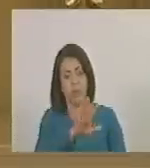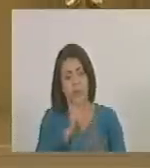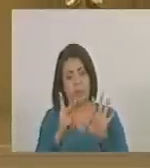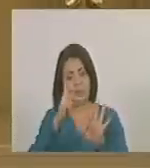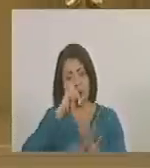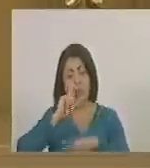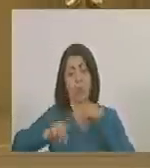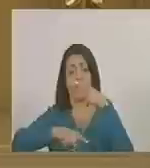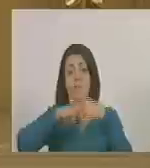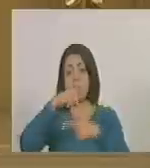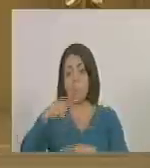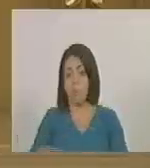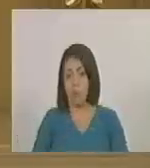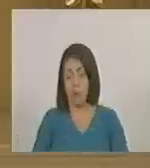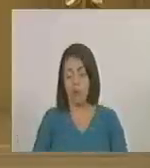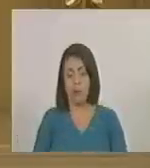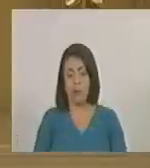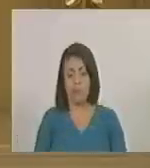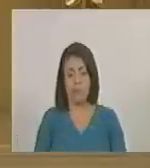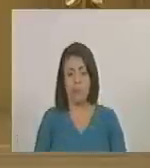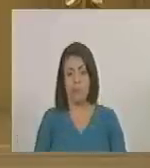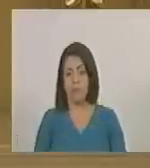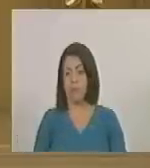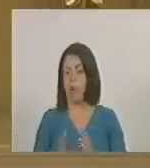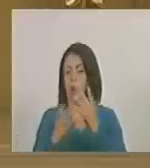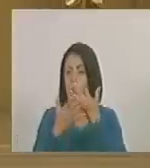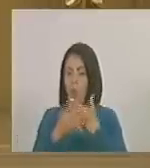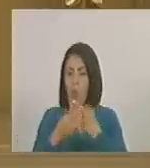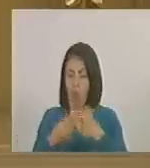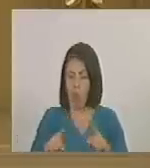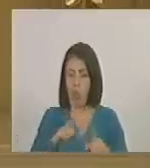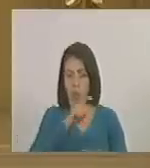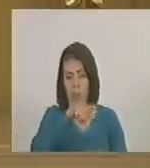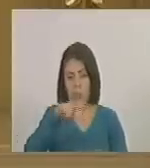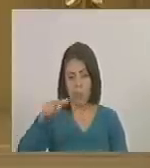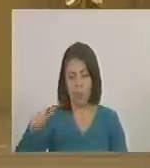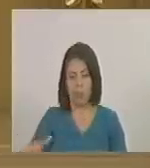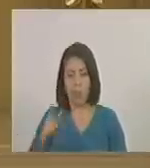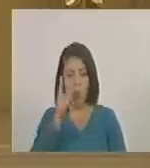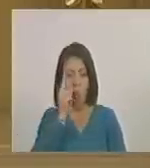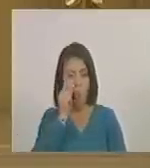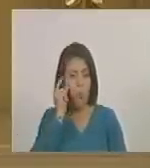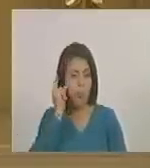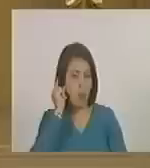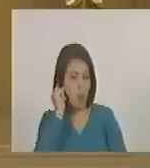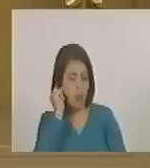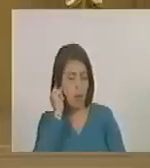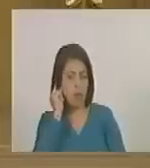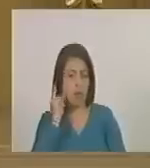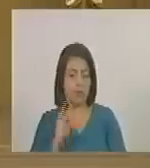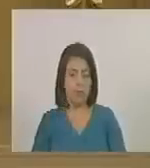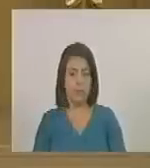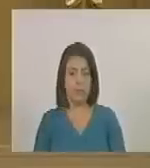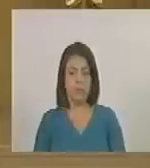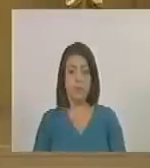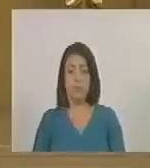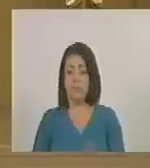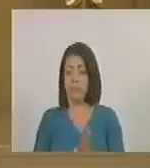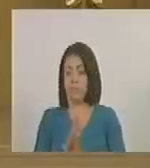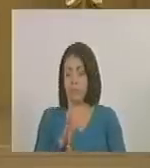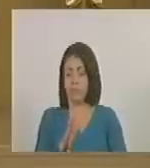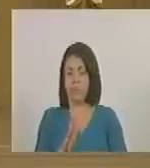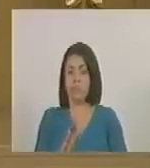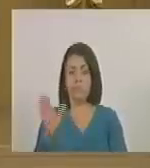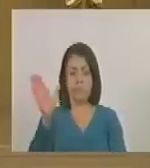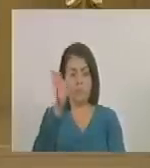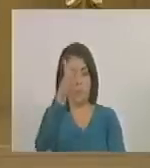57 años después, miles de hombres, miles de mujeres, seguimos con